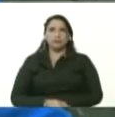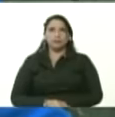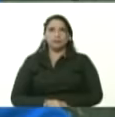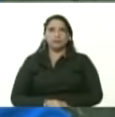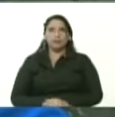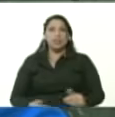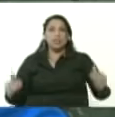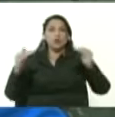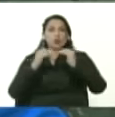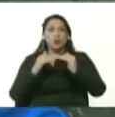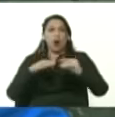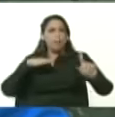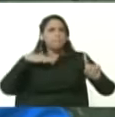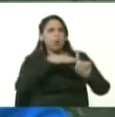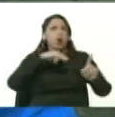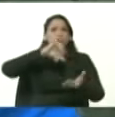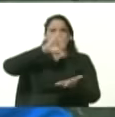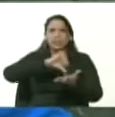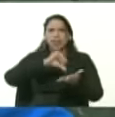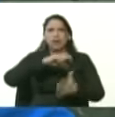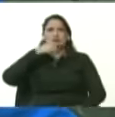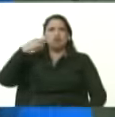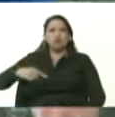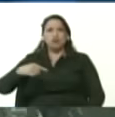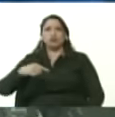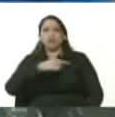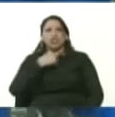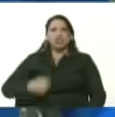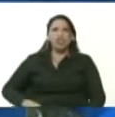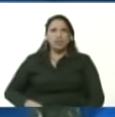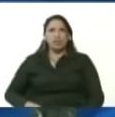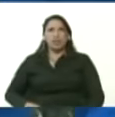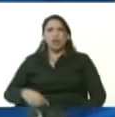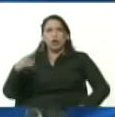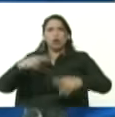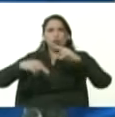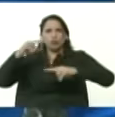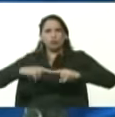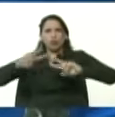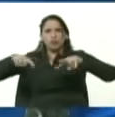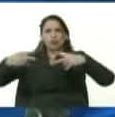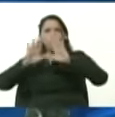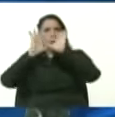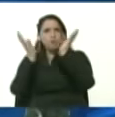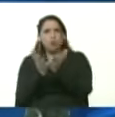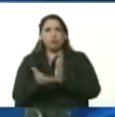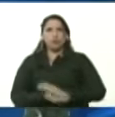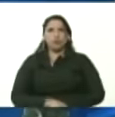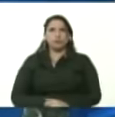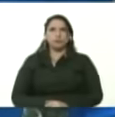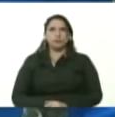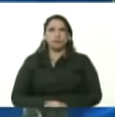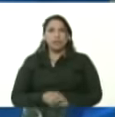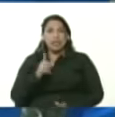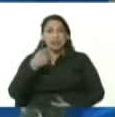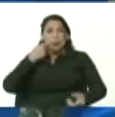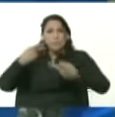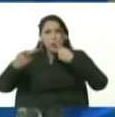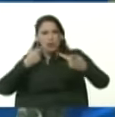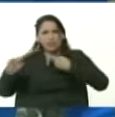Igual ataca a Irán, a Rusia, a China, constructores de un nuevo mundo. Es una